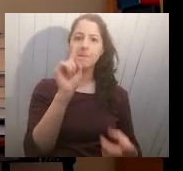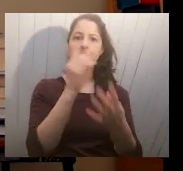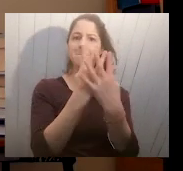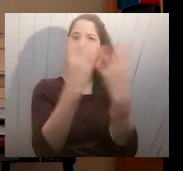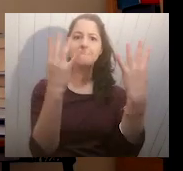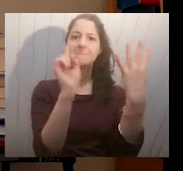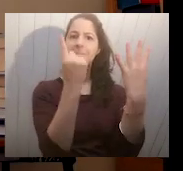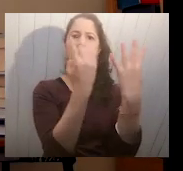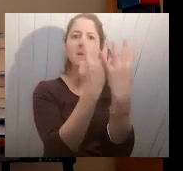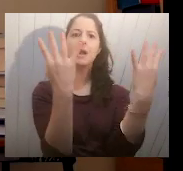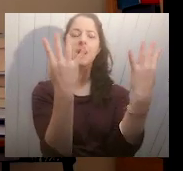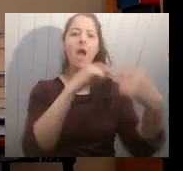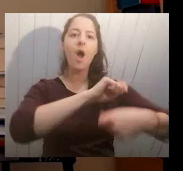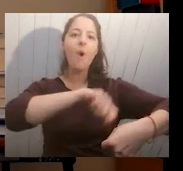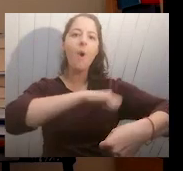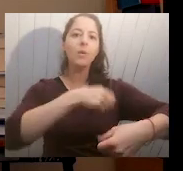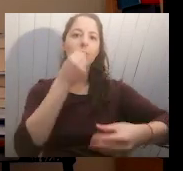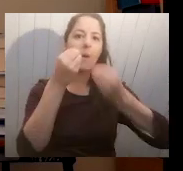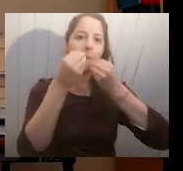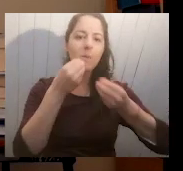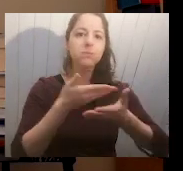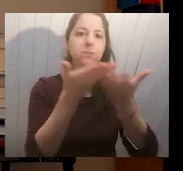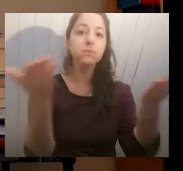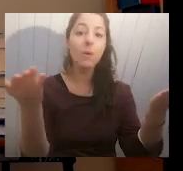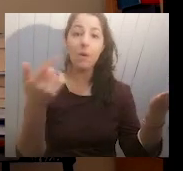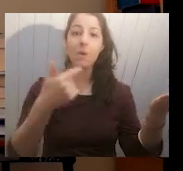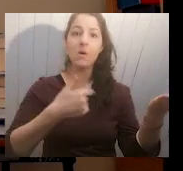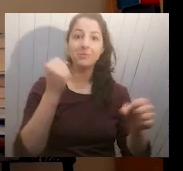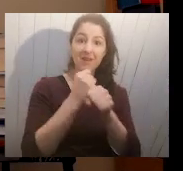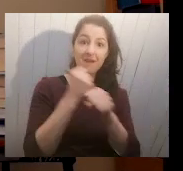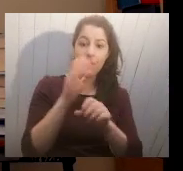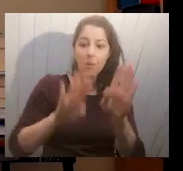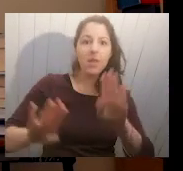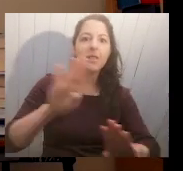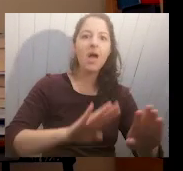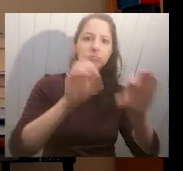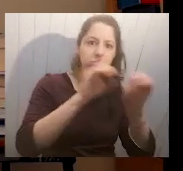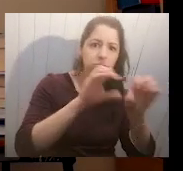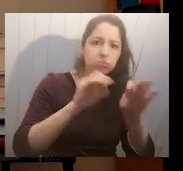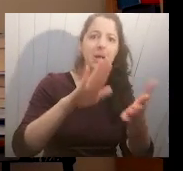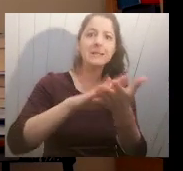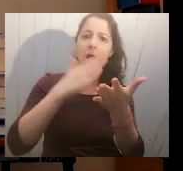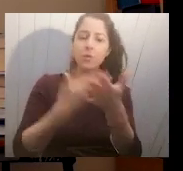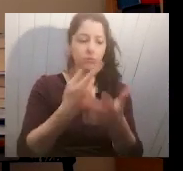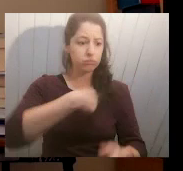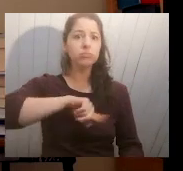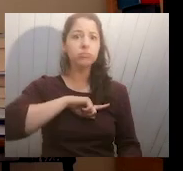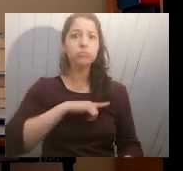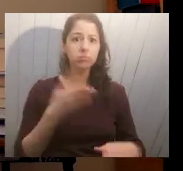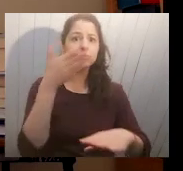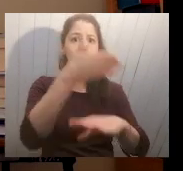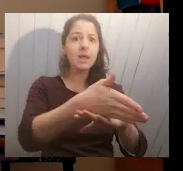estamos en la primera línea de la olla común, de los trabajos de cuidados, de enseñanza y de salud. Estamos en la